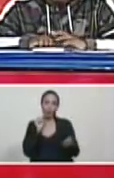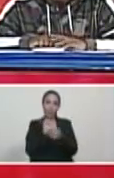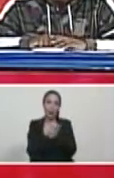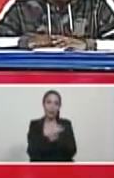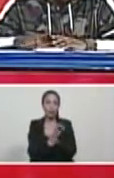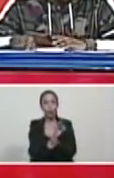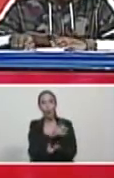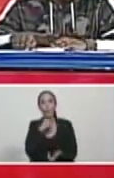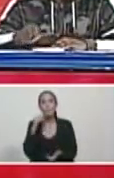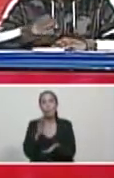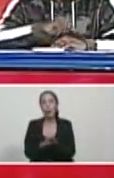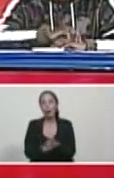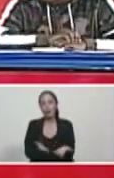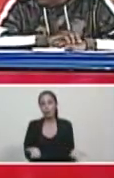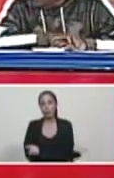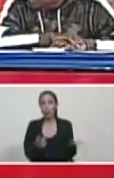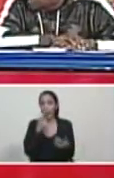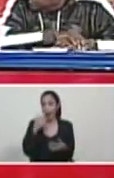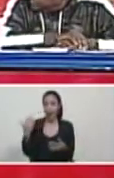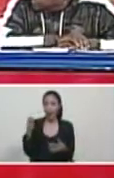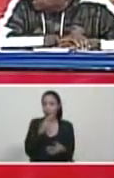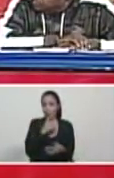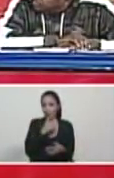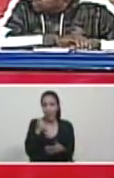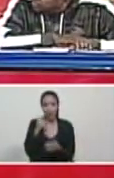No tenían más opciones.